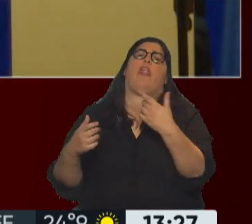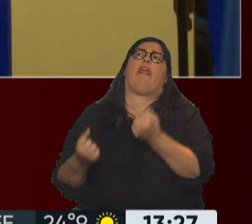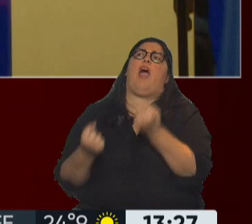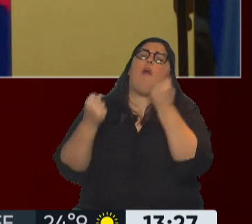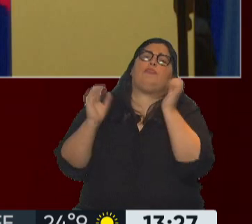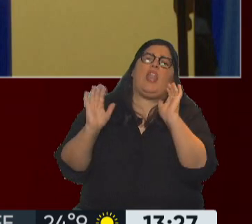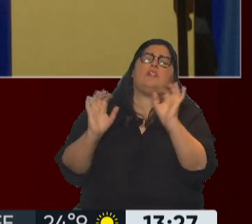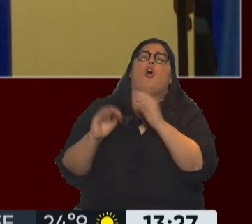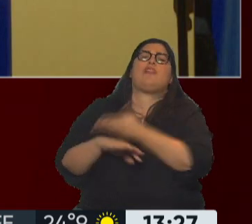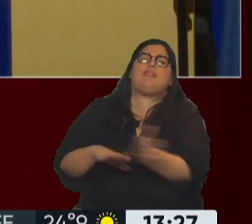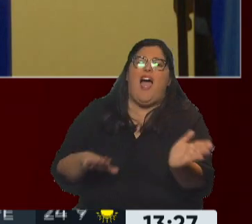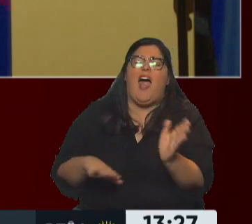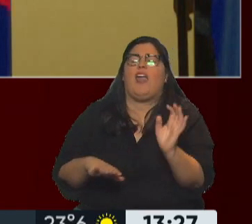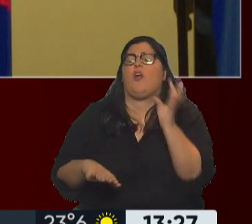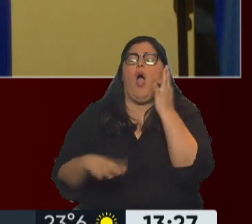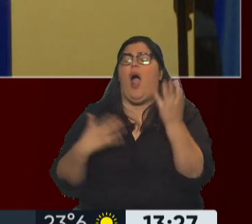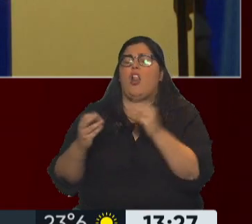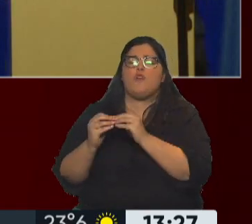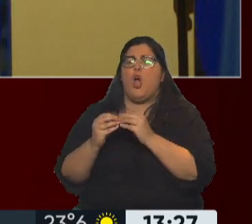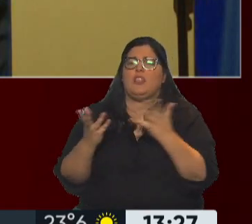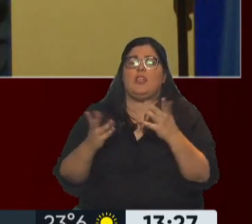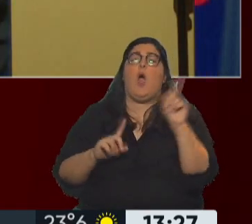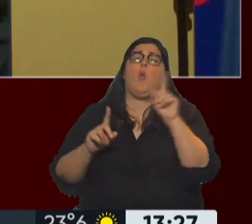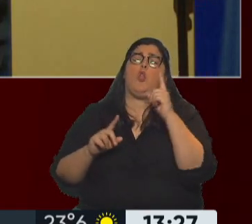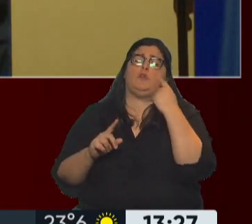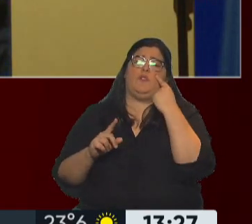ir a votar por algún motivo, el que fuere. Algunos viven